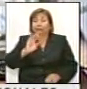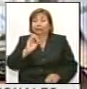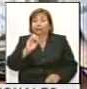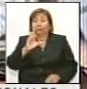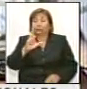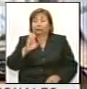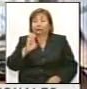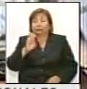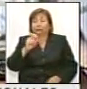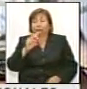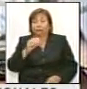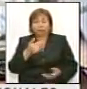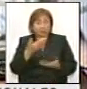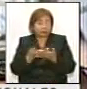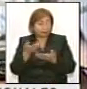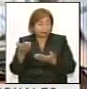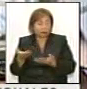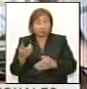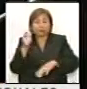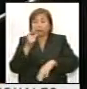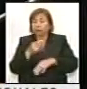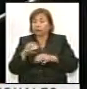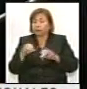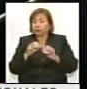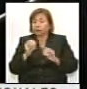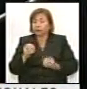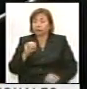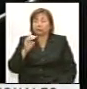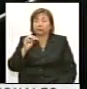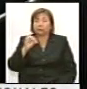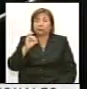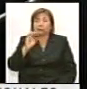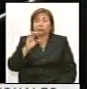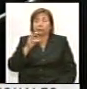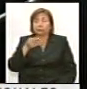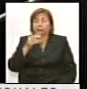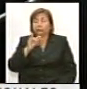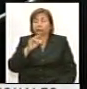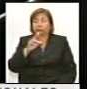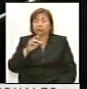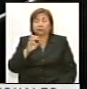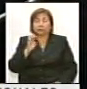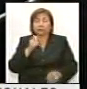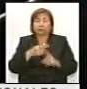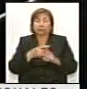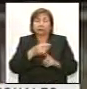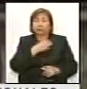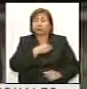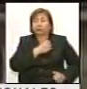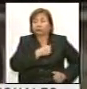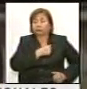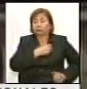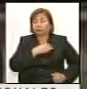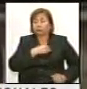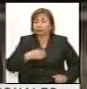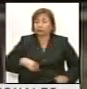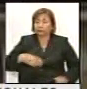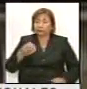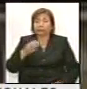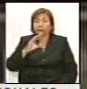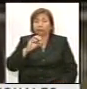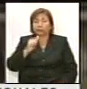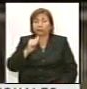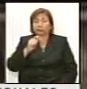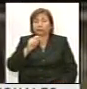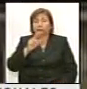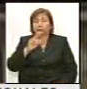denuncia constitucional presentada por el legislador Marco Miyashiro contra el exministro de Defensa Pedro Cateriano por la presunta